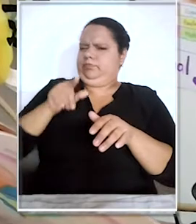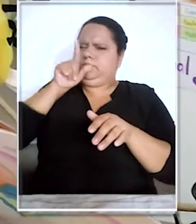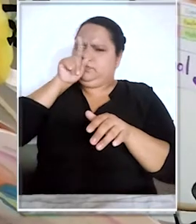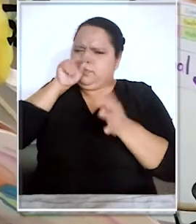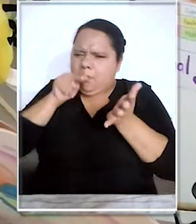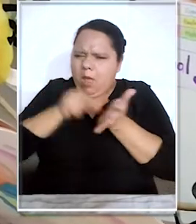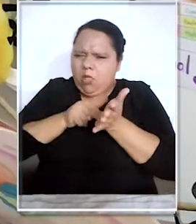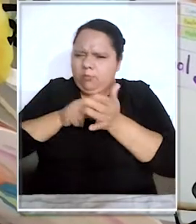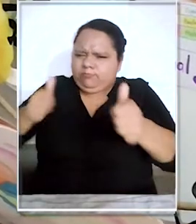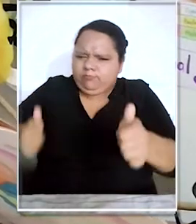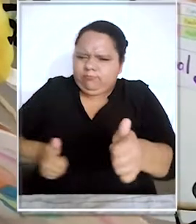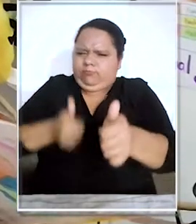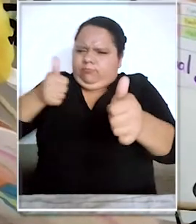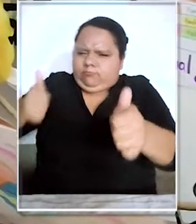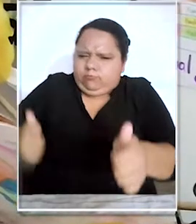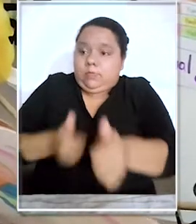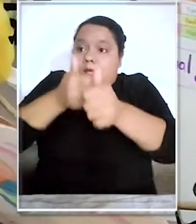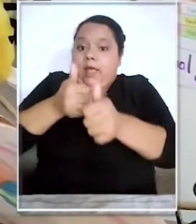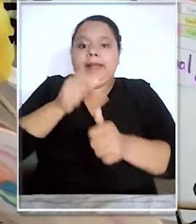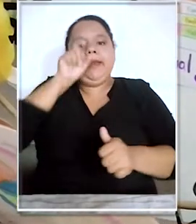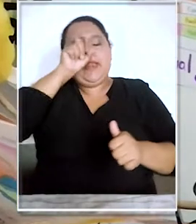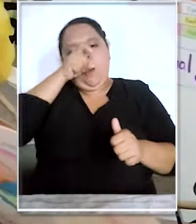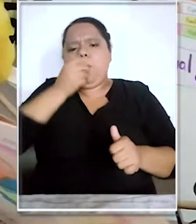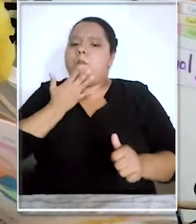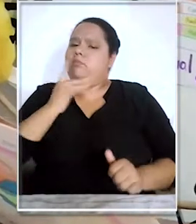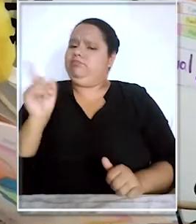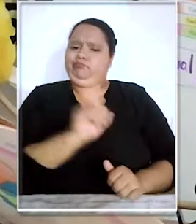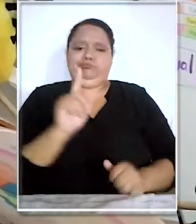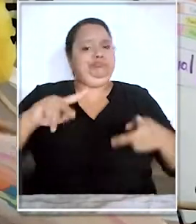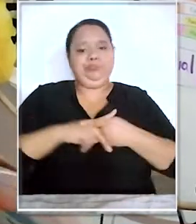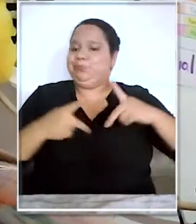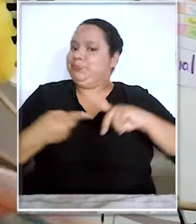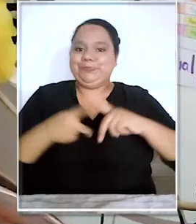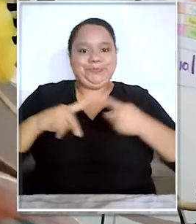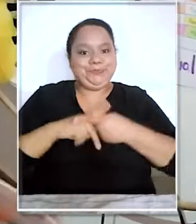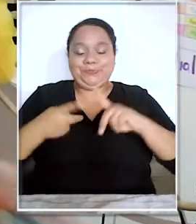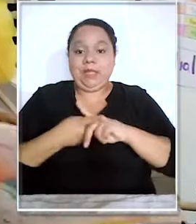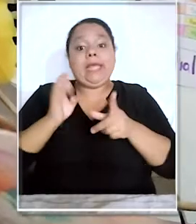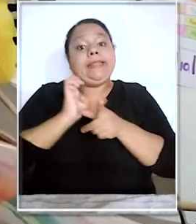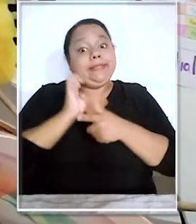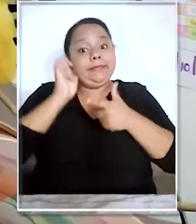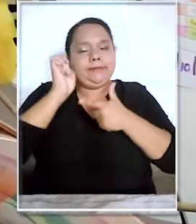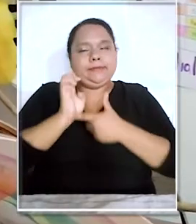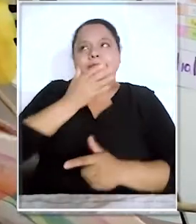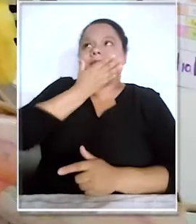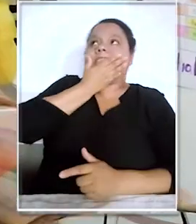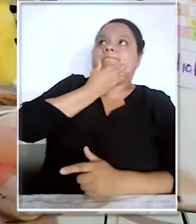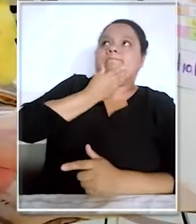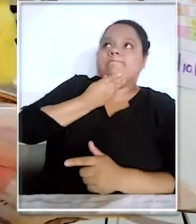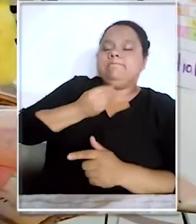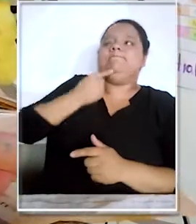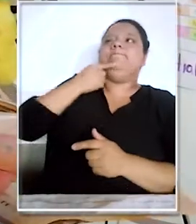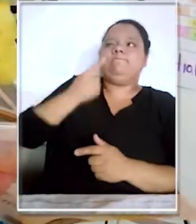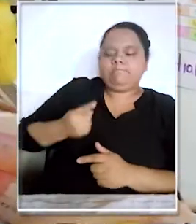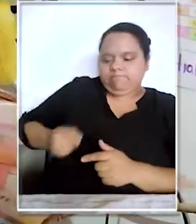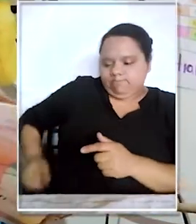seguía. Se notaba que la guacamaya no quería pelear. Entonces, el leñador sacó su